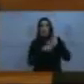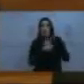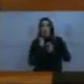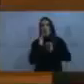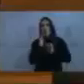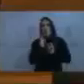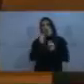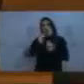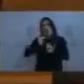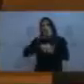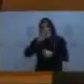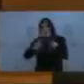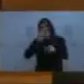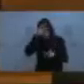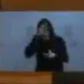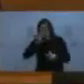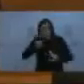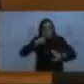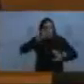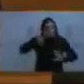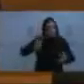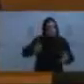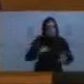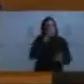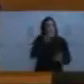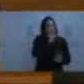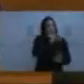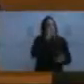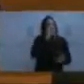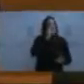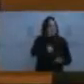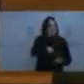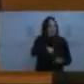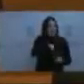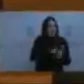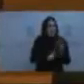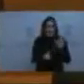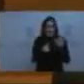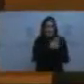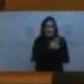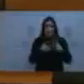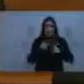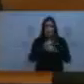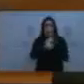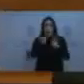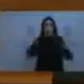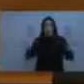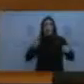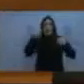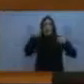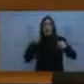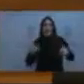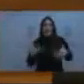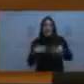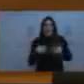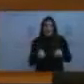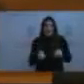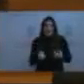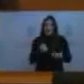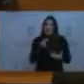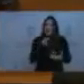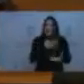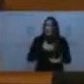con ese carné, entre comillas, o de carné, van a ustedes a ofrecer ofertas o puntos por estar abonados ahí